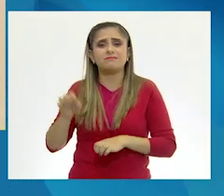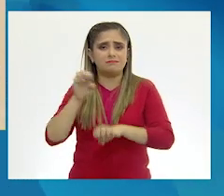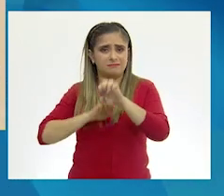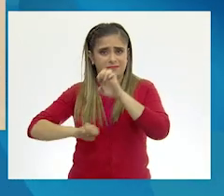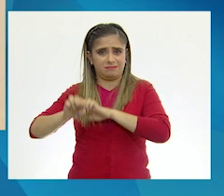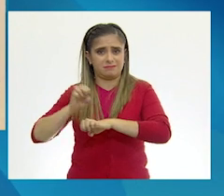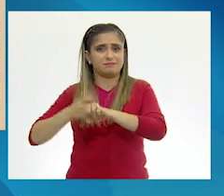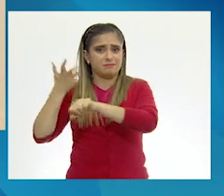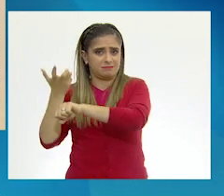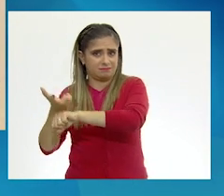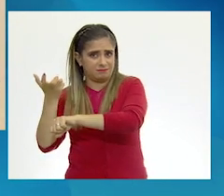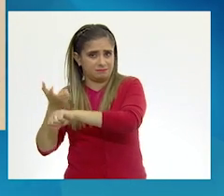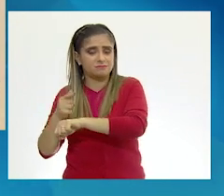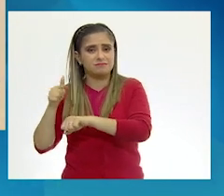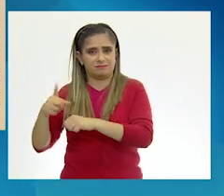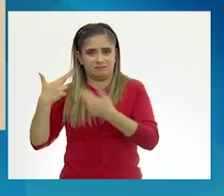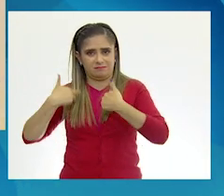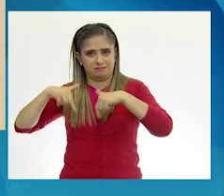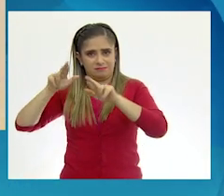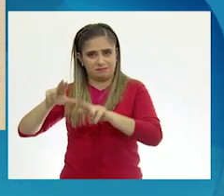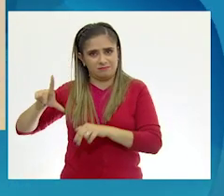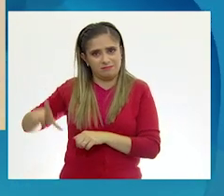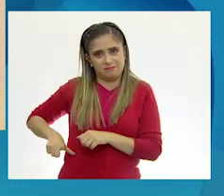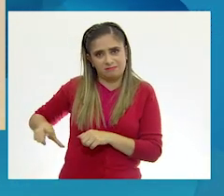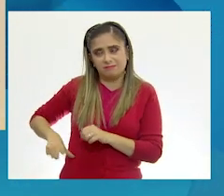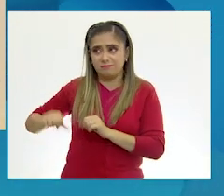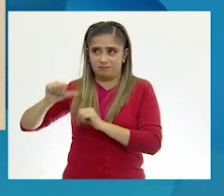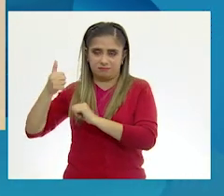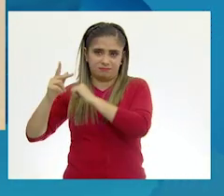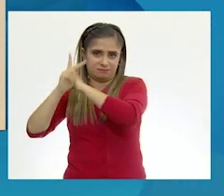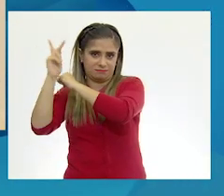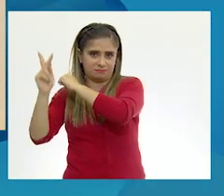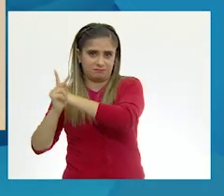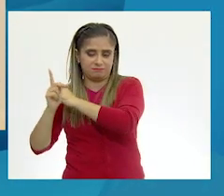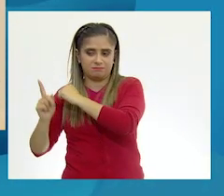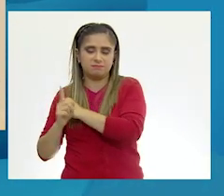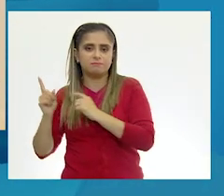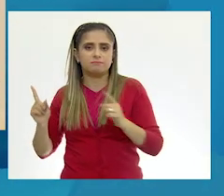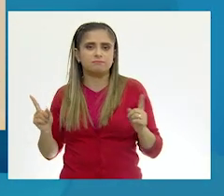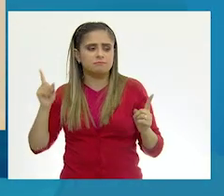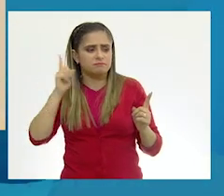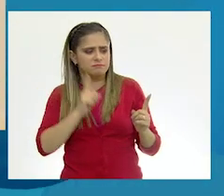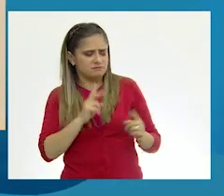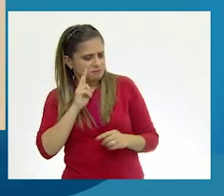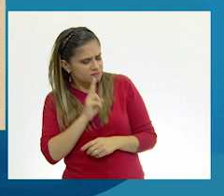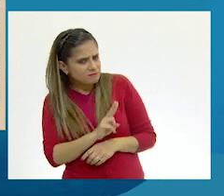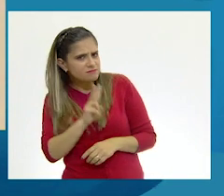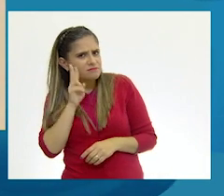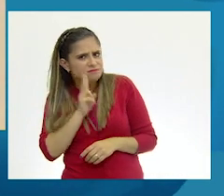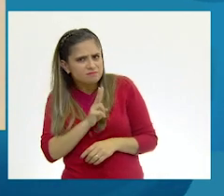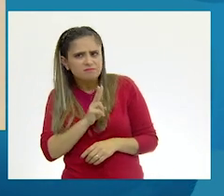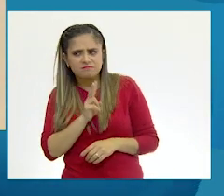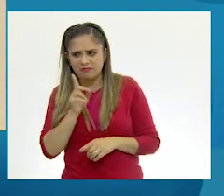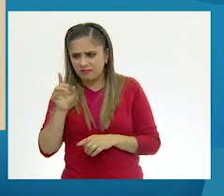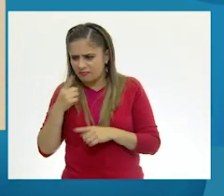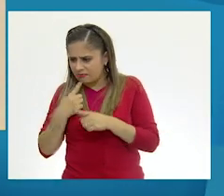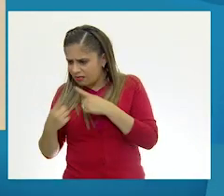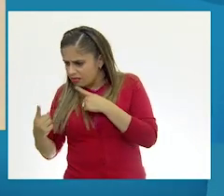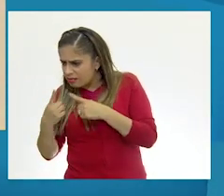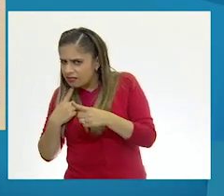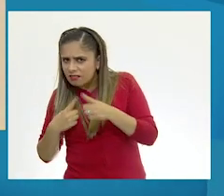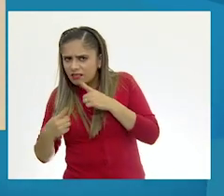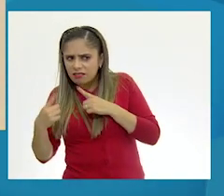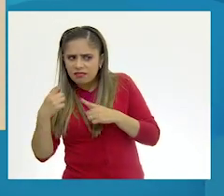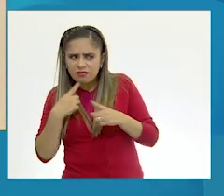de Estados Unidos y representante de gobiernos de otros países comenzaron a intrigar contra el presidente porque